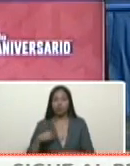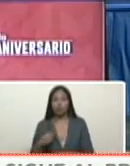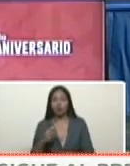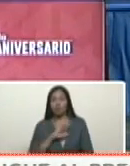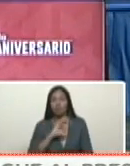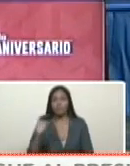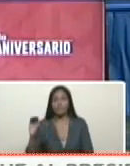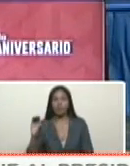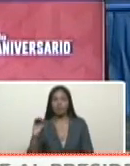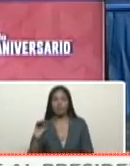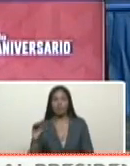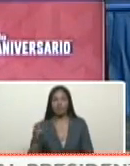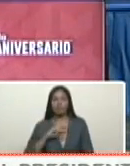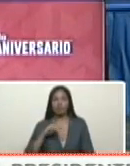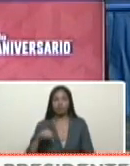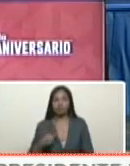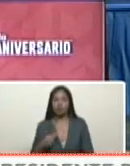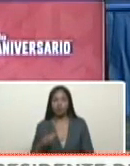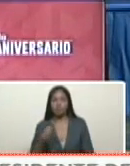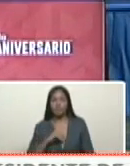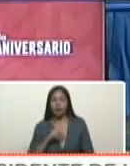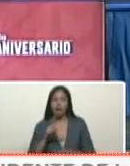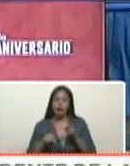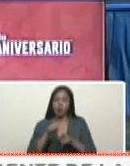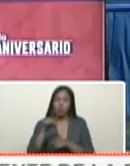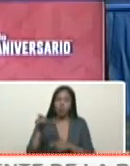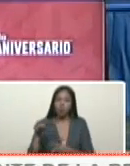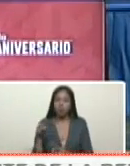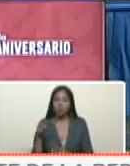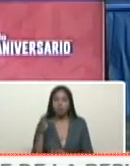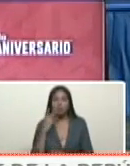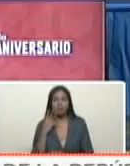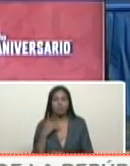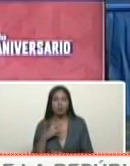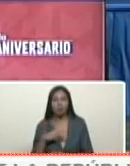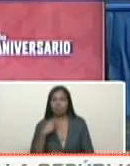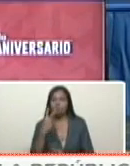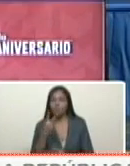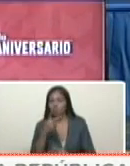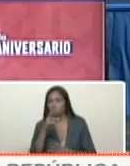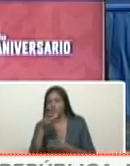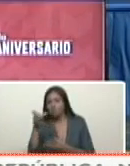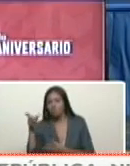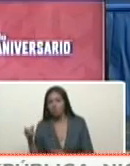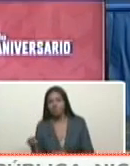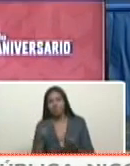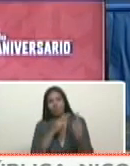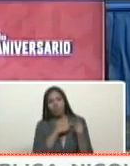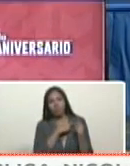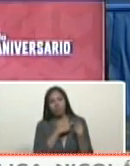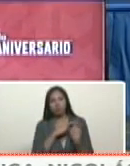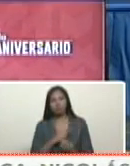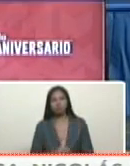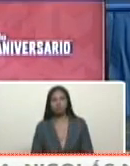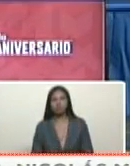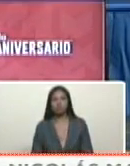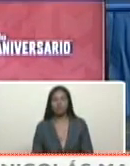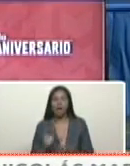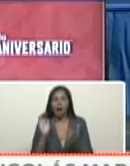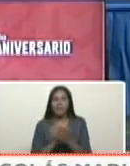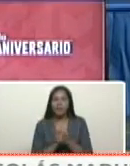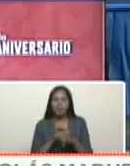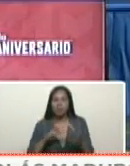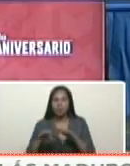quisiera que algunos de ustedes, voceras, voceros, la compañera